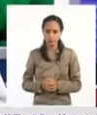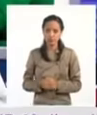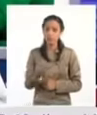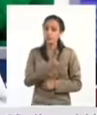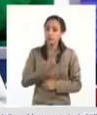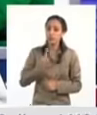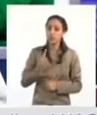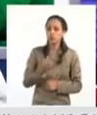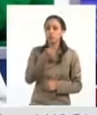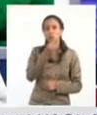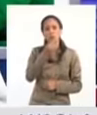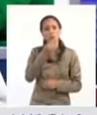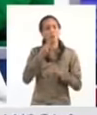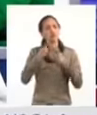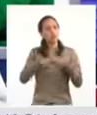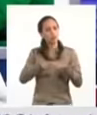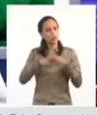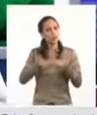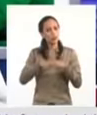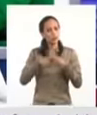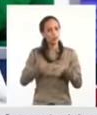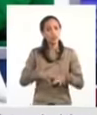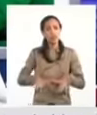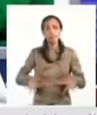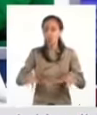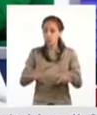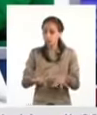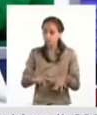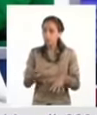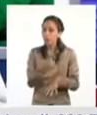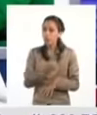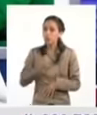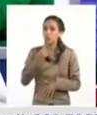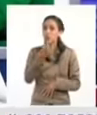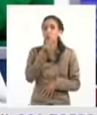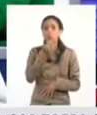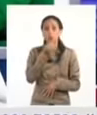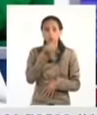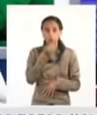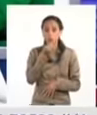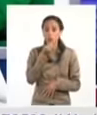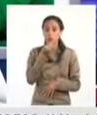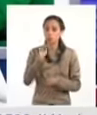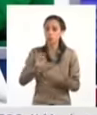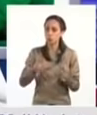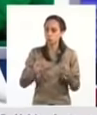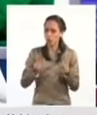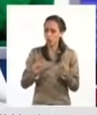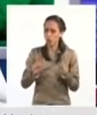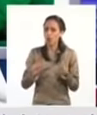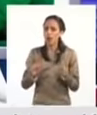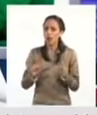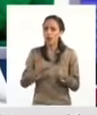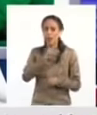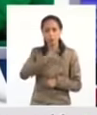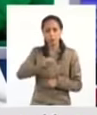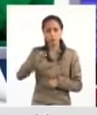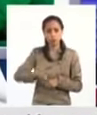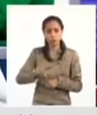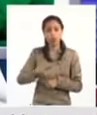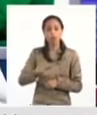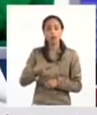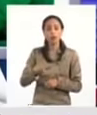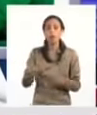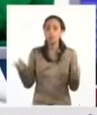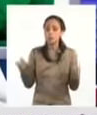resolver. Fíjense, para estar claro, nosotros podemos resolver la situación que tenemos y lo